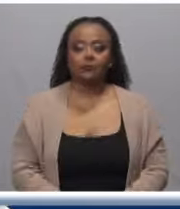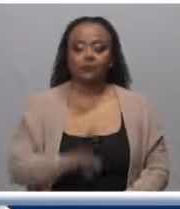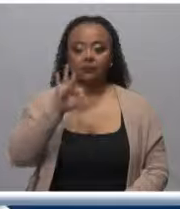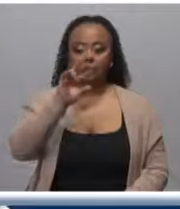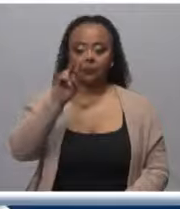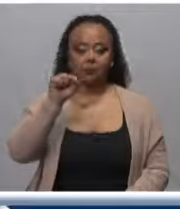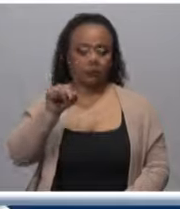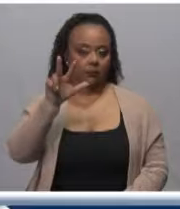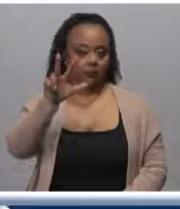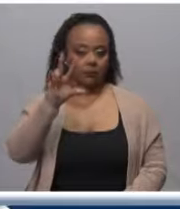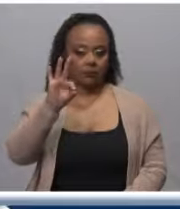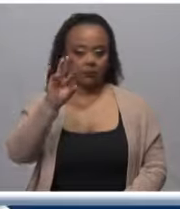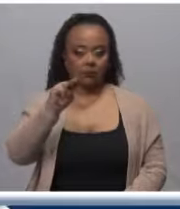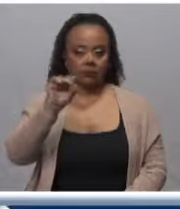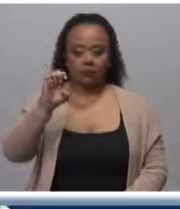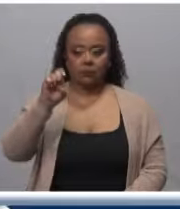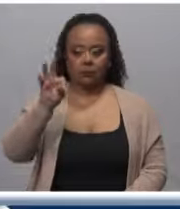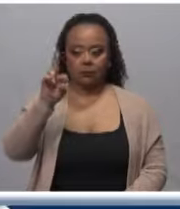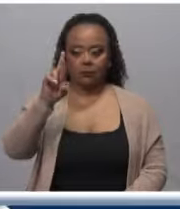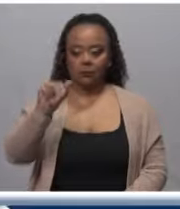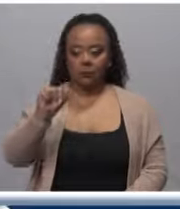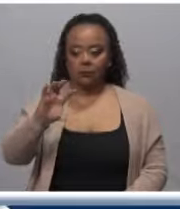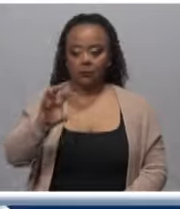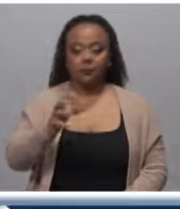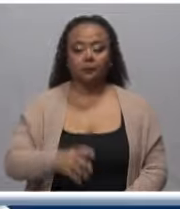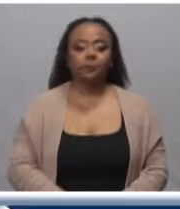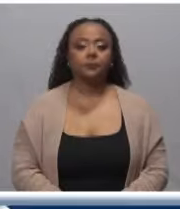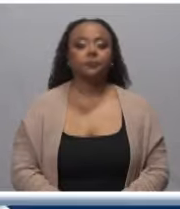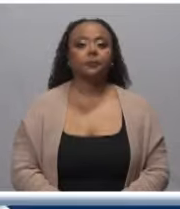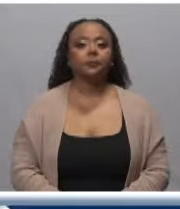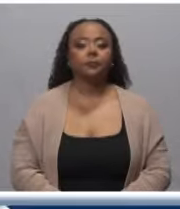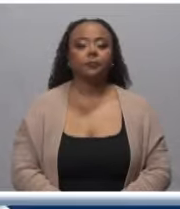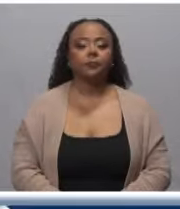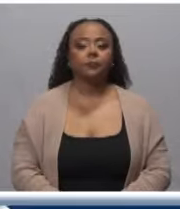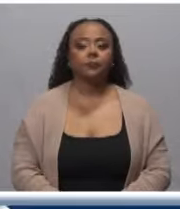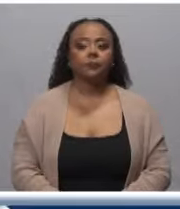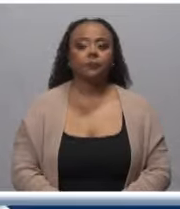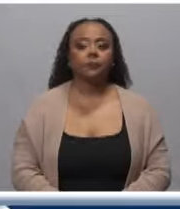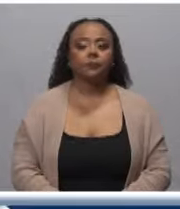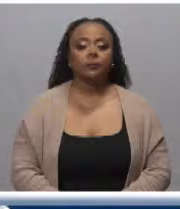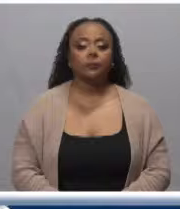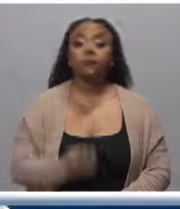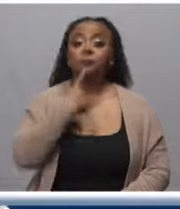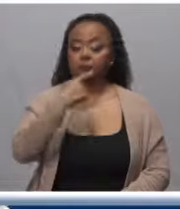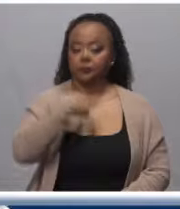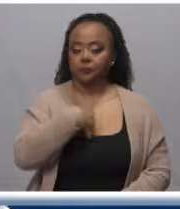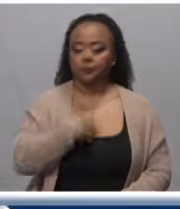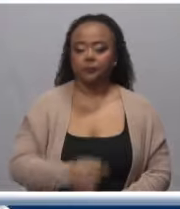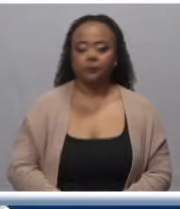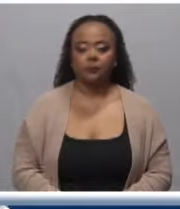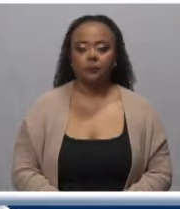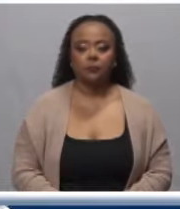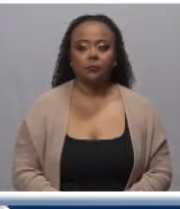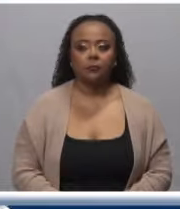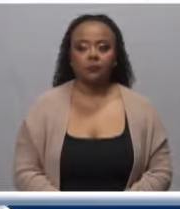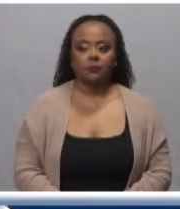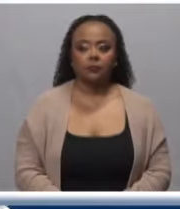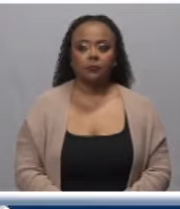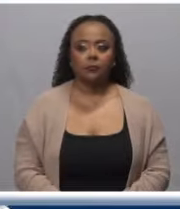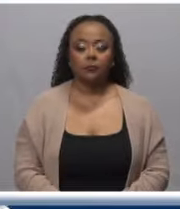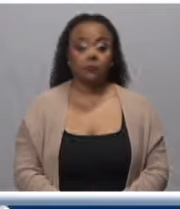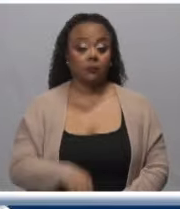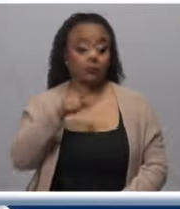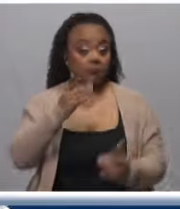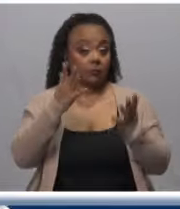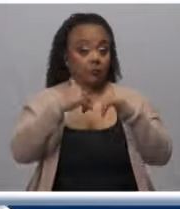92.3 FM de extra radio eh Y lo mencionaba yo eh si esto no se da